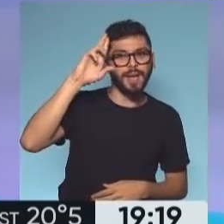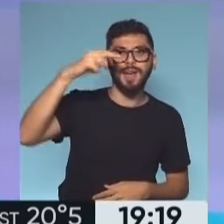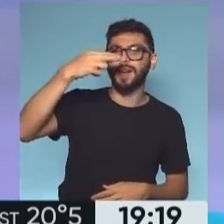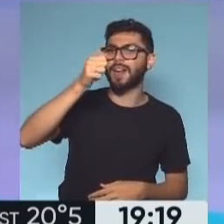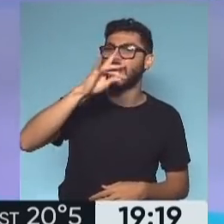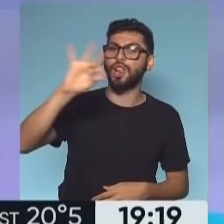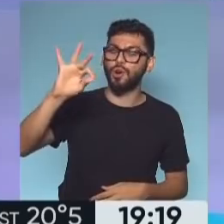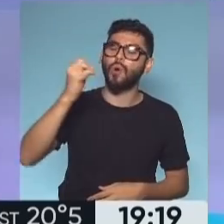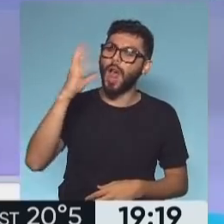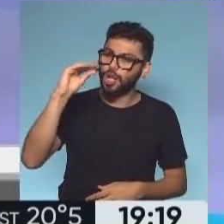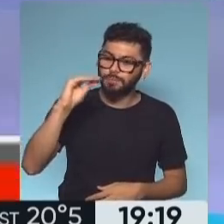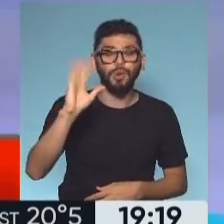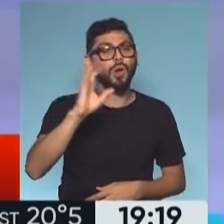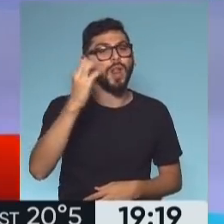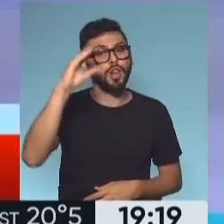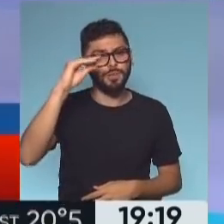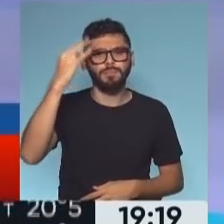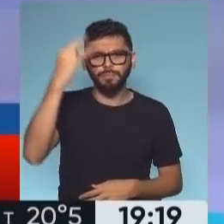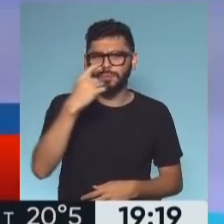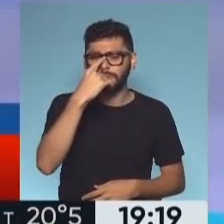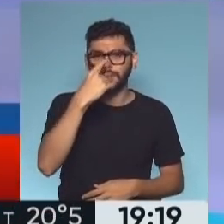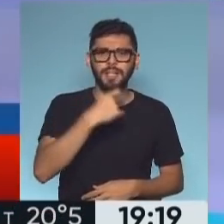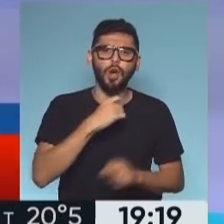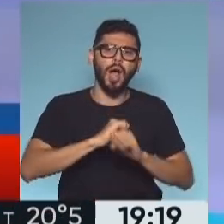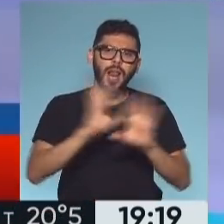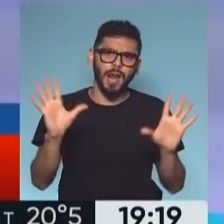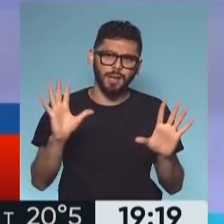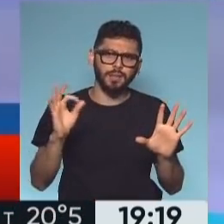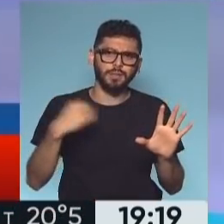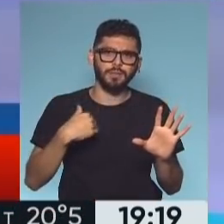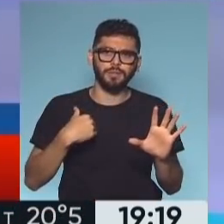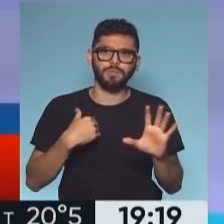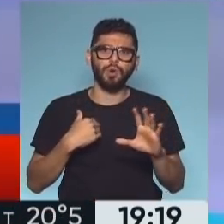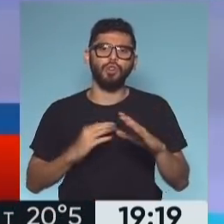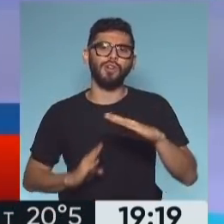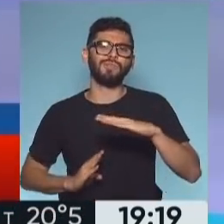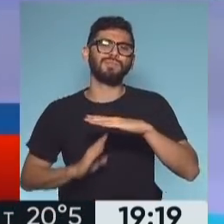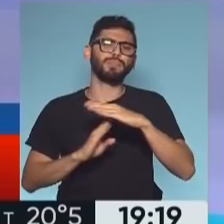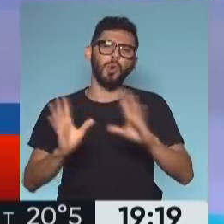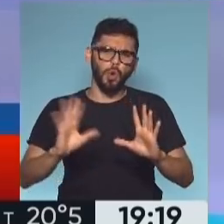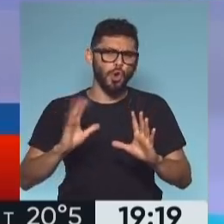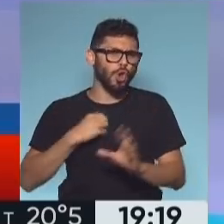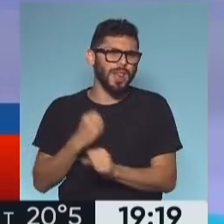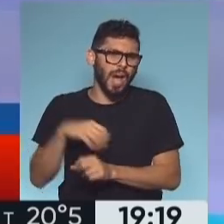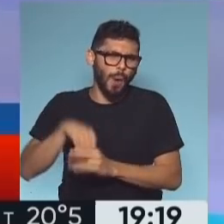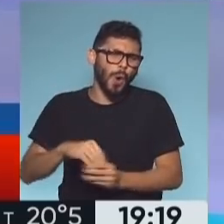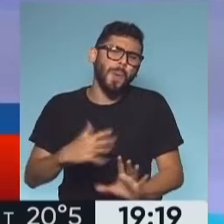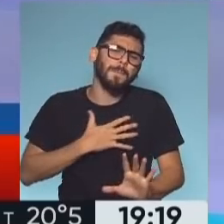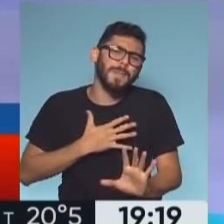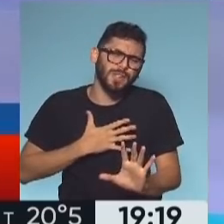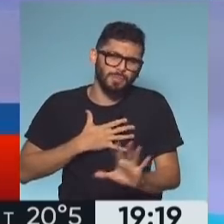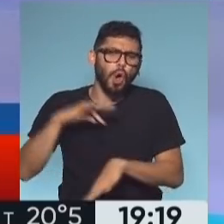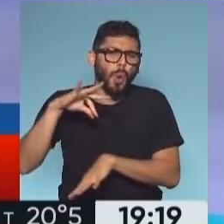Buenas noches, ¿cómo están? En realidad les quiero aclarar que yo soy miembro y no referente de la sociedad. Bueno. Hablo a título personal como